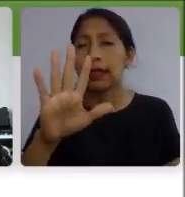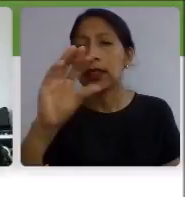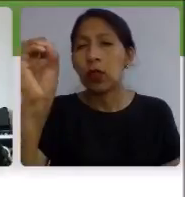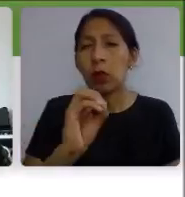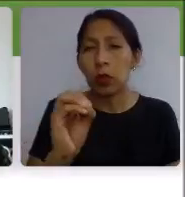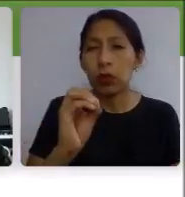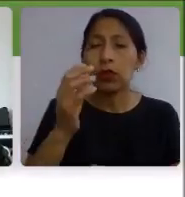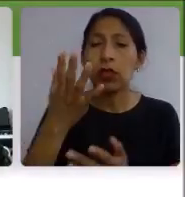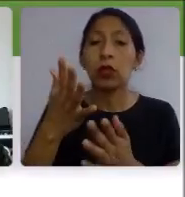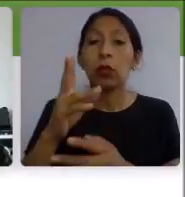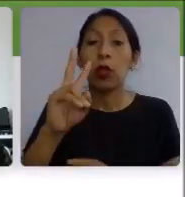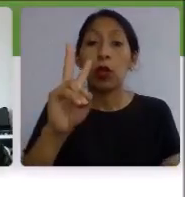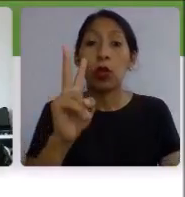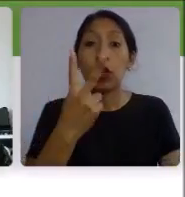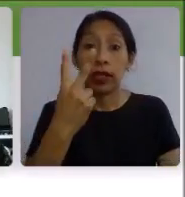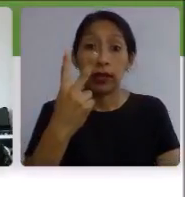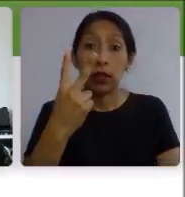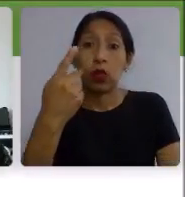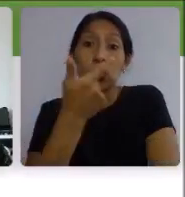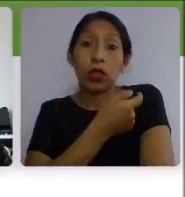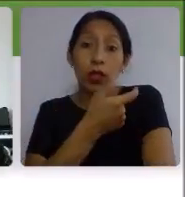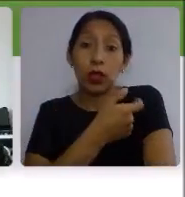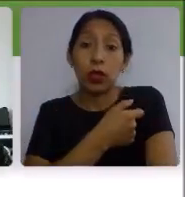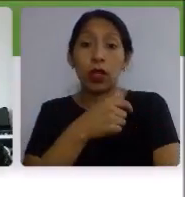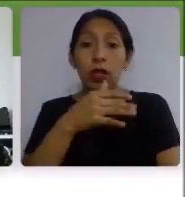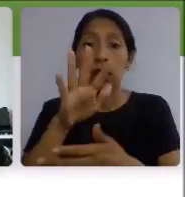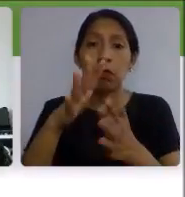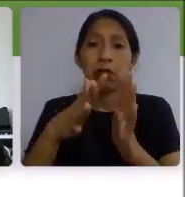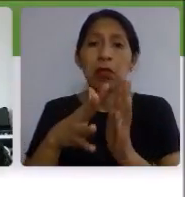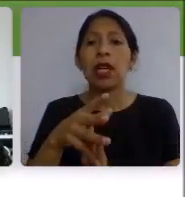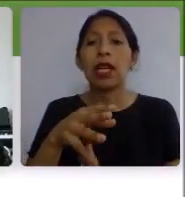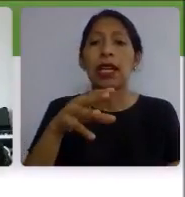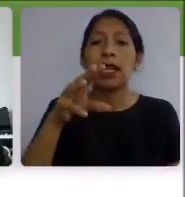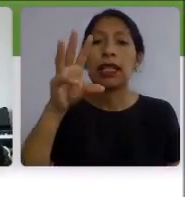pero con la segunda dosis solo llega a